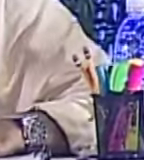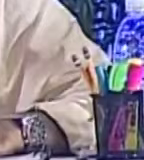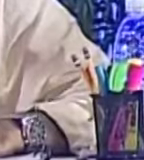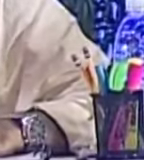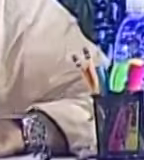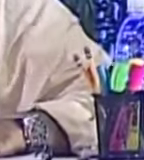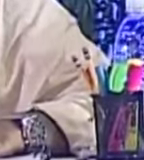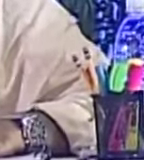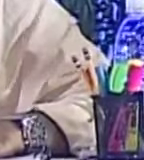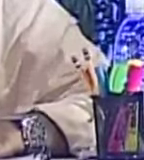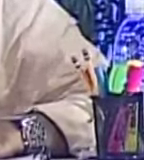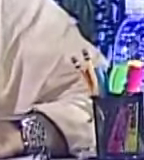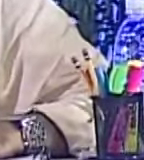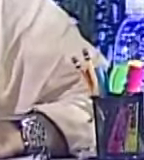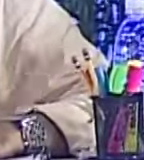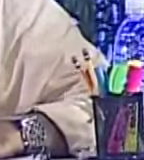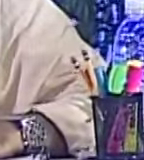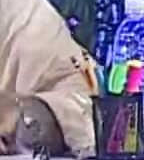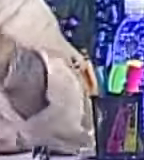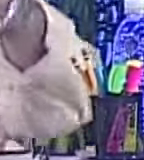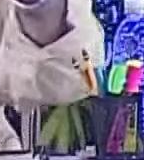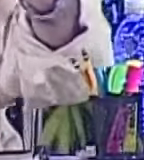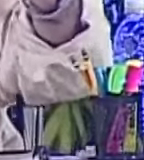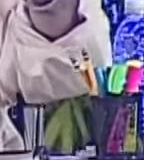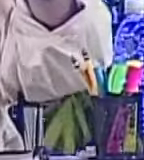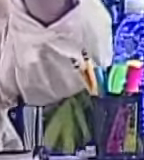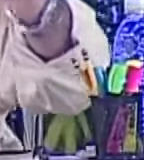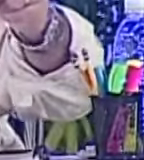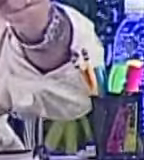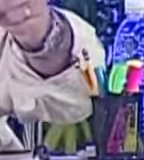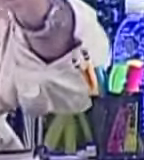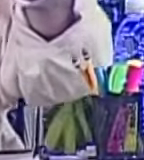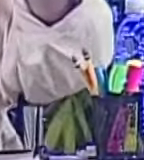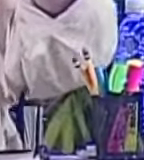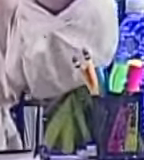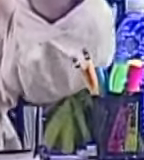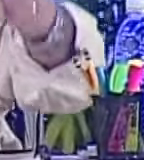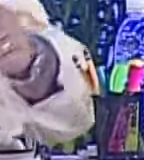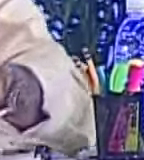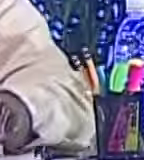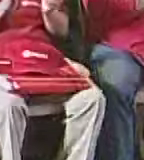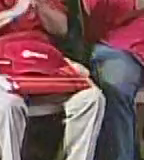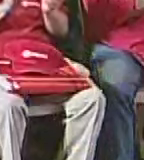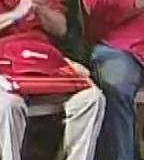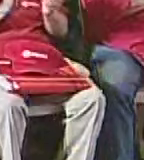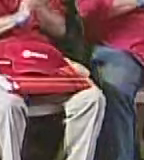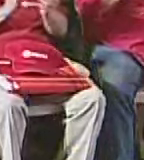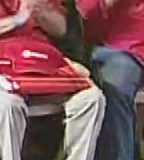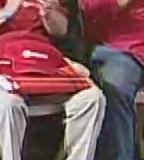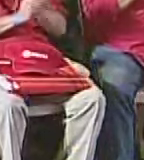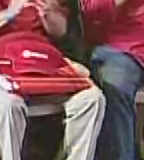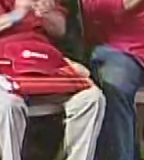Y dos, a la calle a movilizarse a denunciar a los diputados de la derecha burguesa.